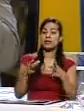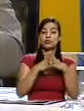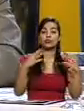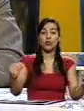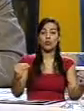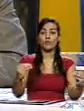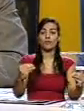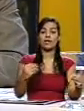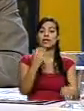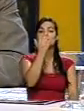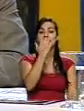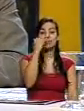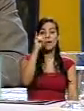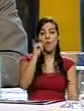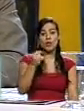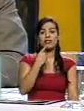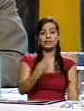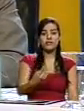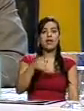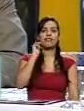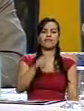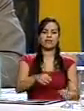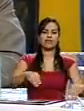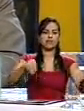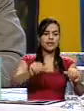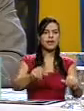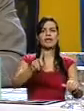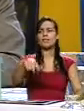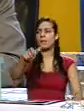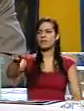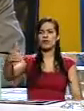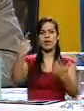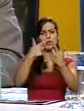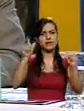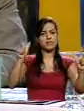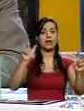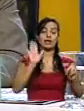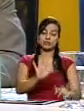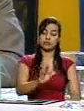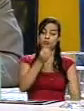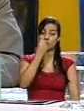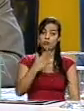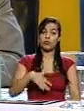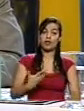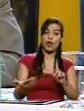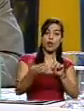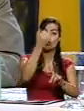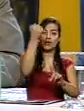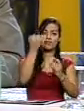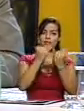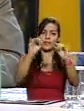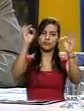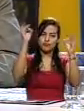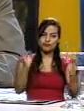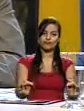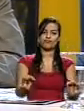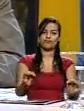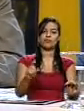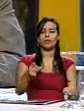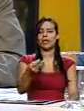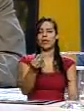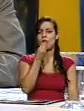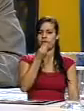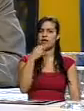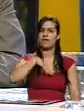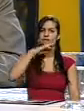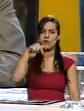la bandera de Zamora, de tierra y hombres libres, en esa misma medida será posible alcanzar la soberanía, la